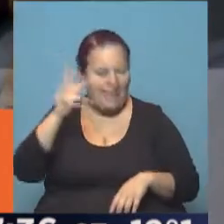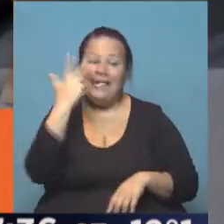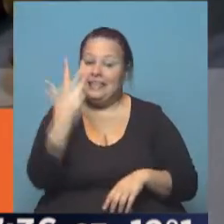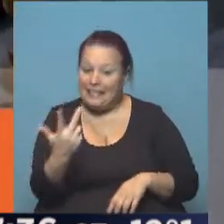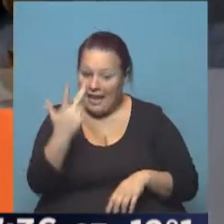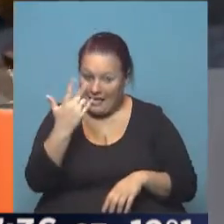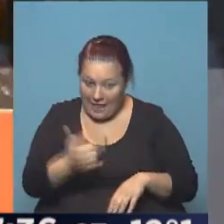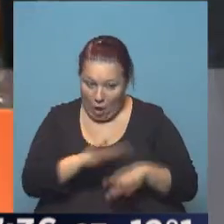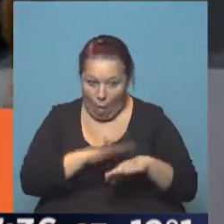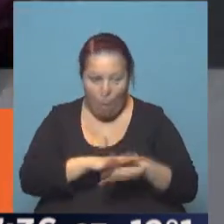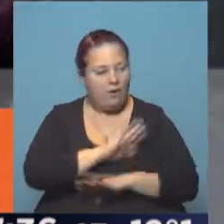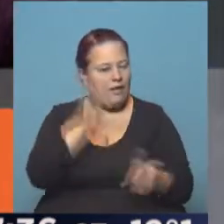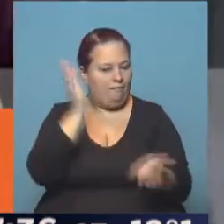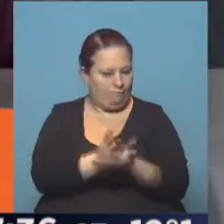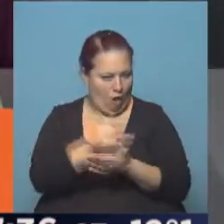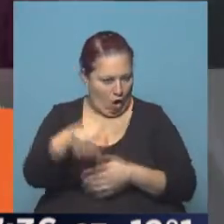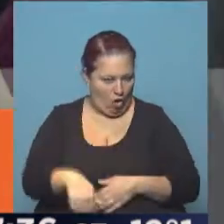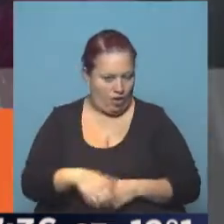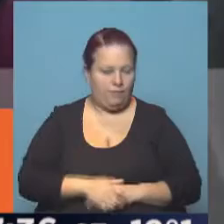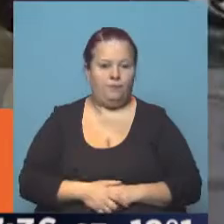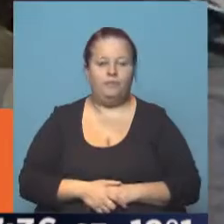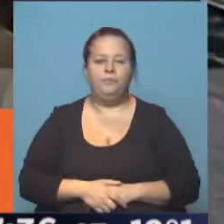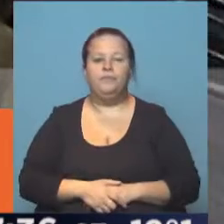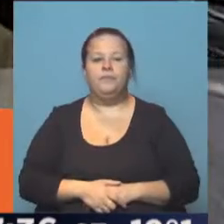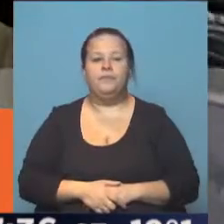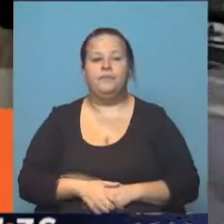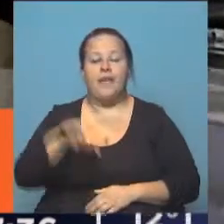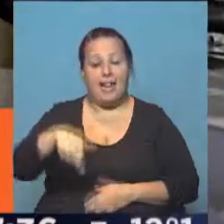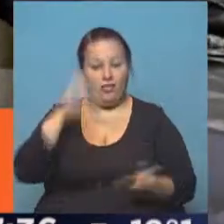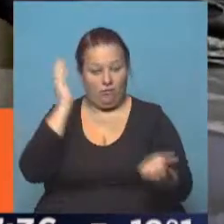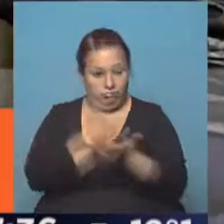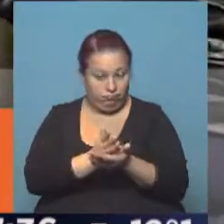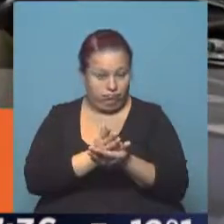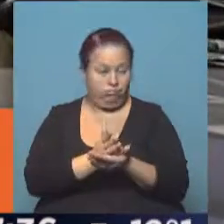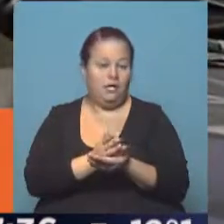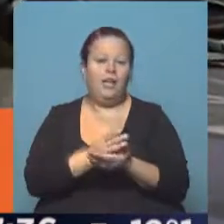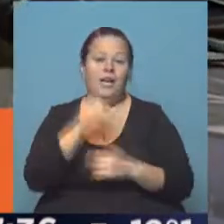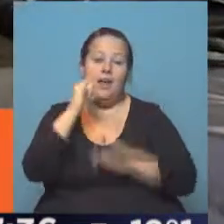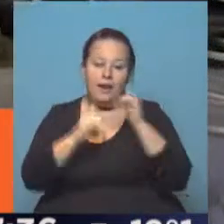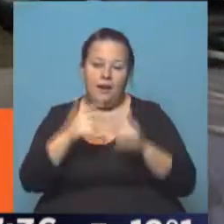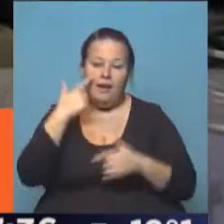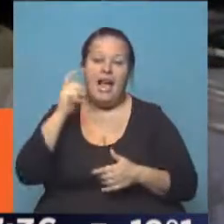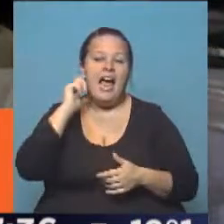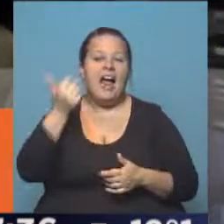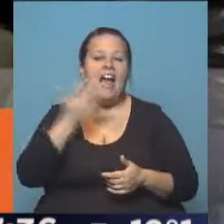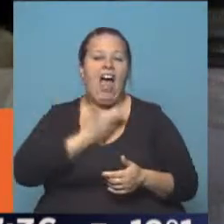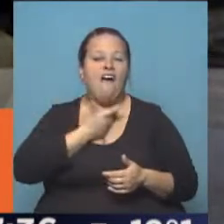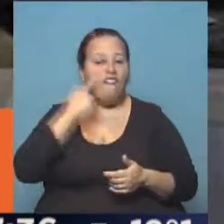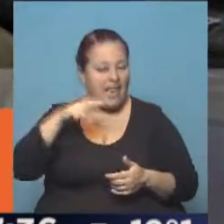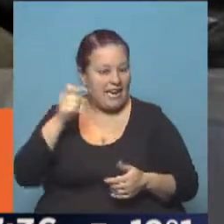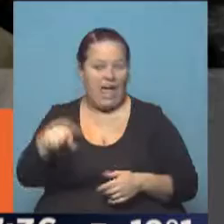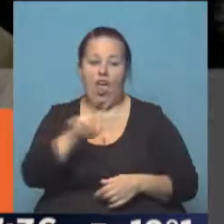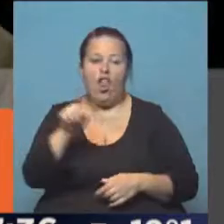los responsables han tenido su condena hoy. Y esta condena, además de reflejar con Graffiña que no